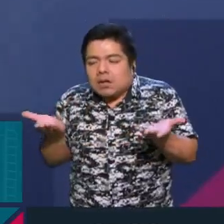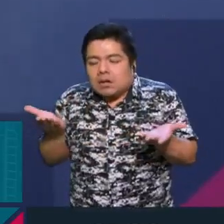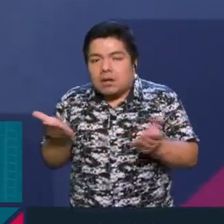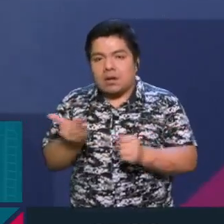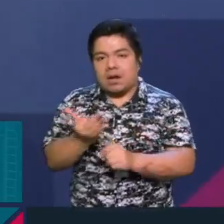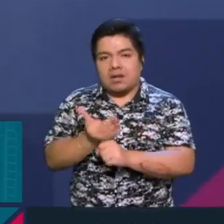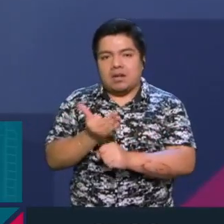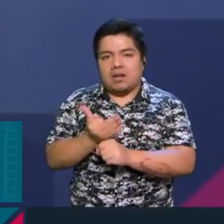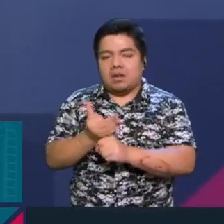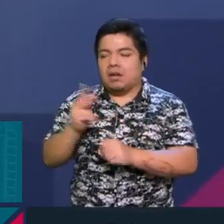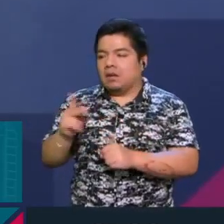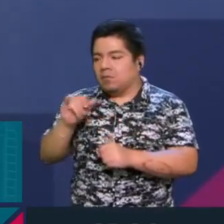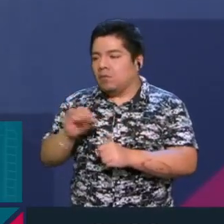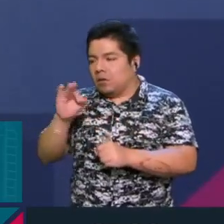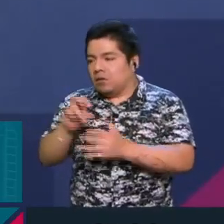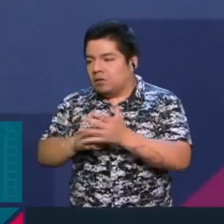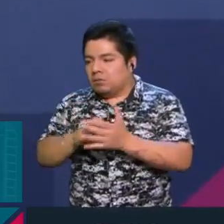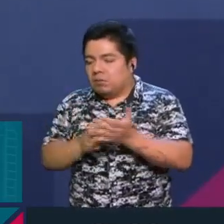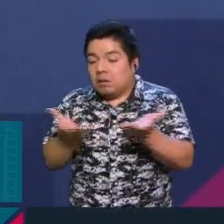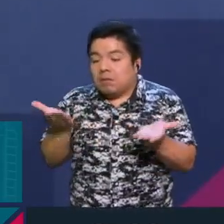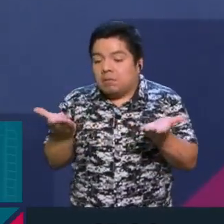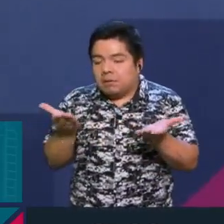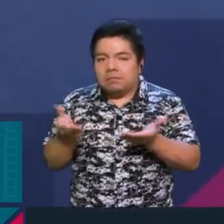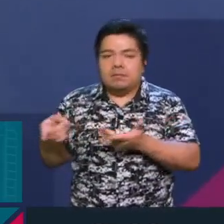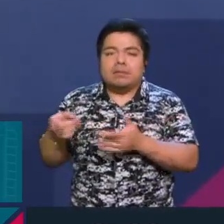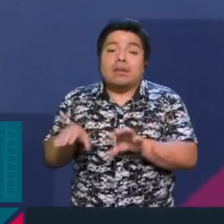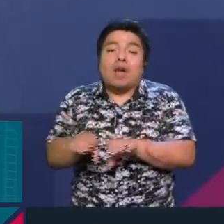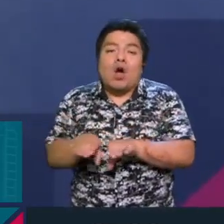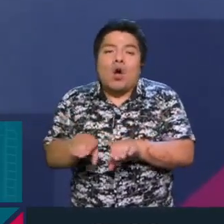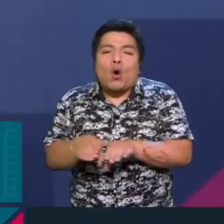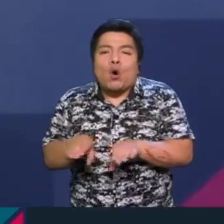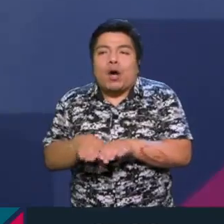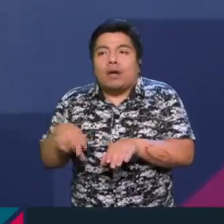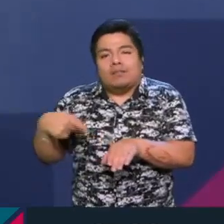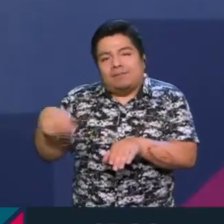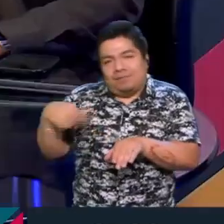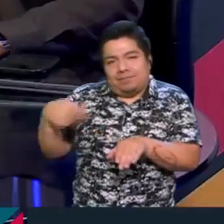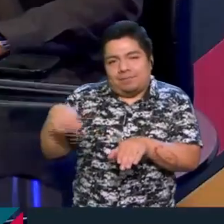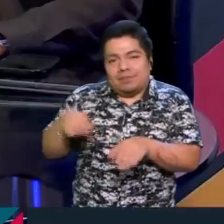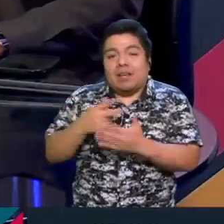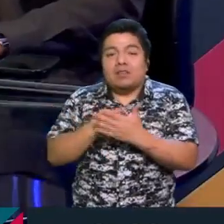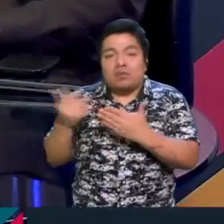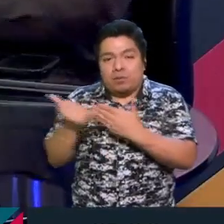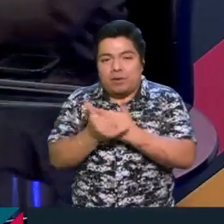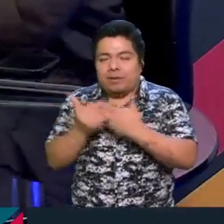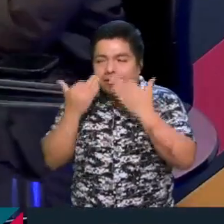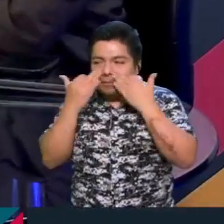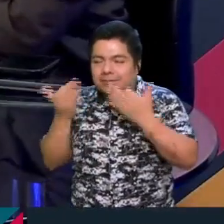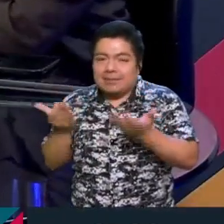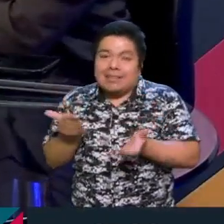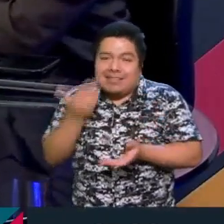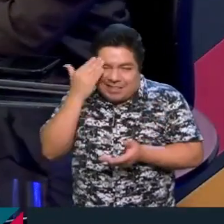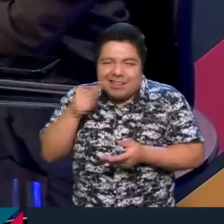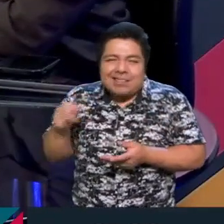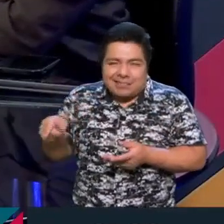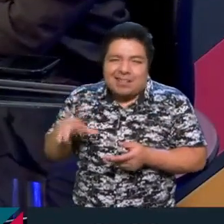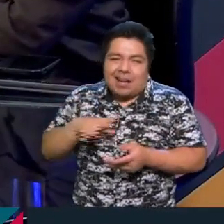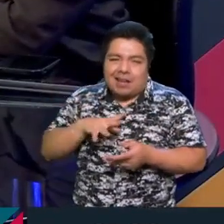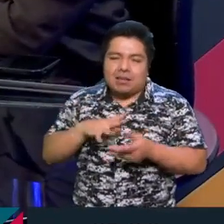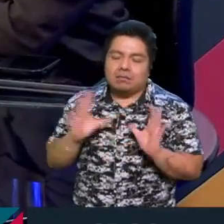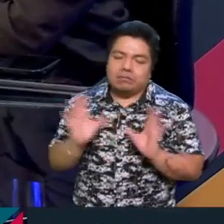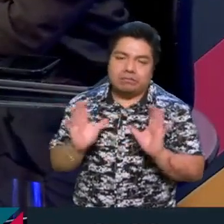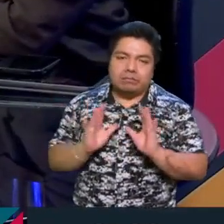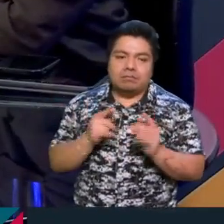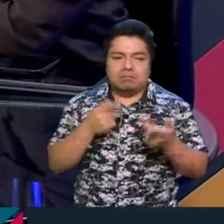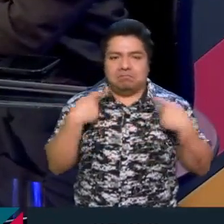que está ocurriendo en estos tiempos. O sea, él quiere dejar ese testimonio en su proyecto, sabe que no va a ningún lado y por supuesto